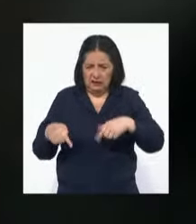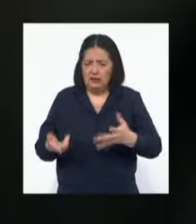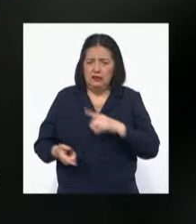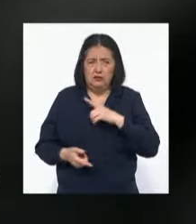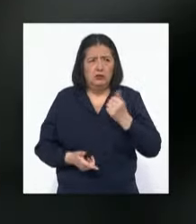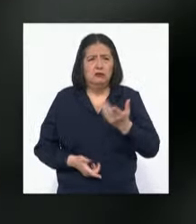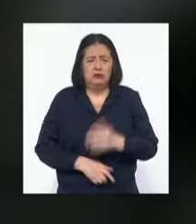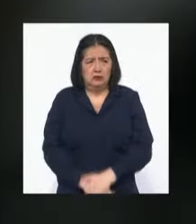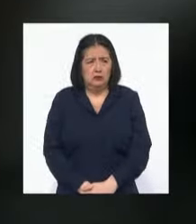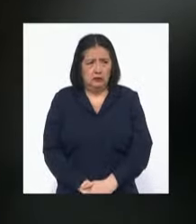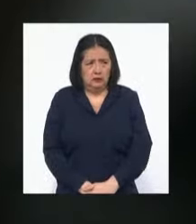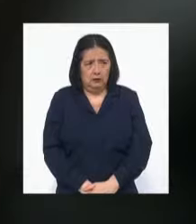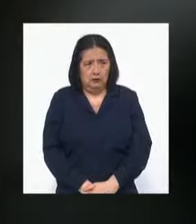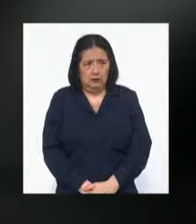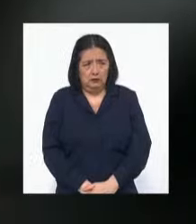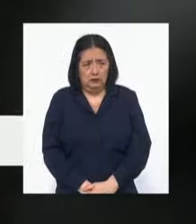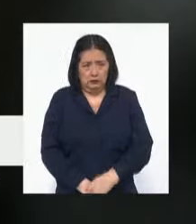Olivos?